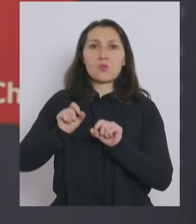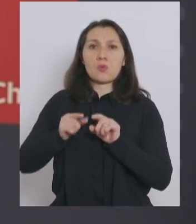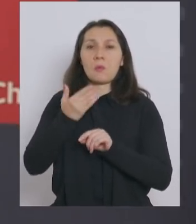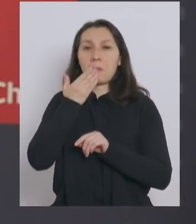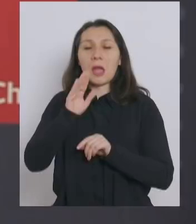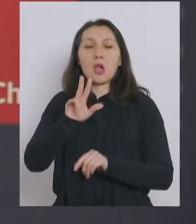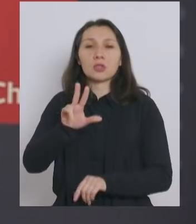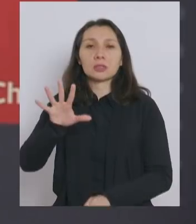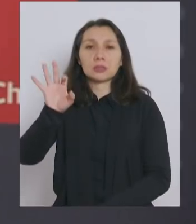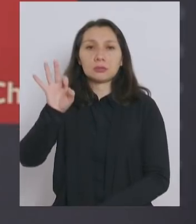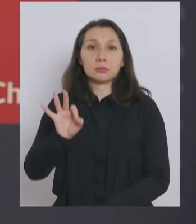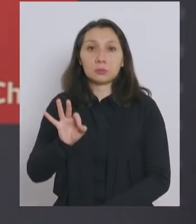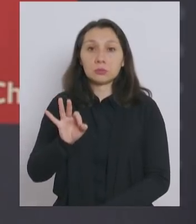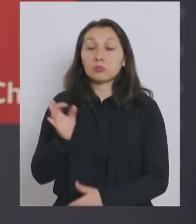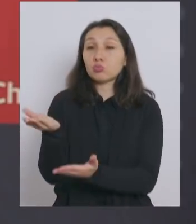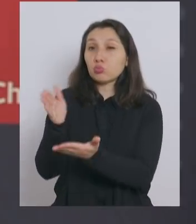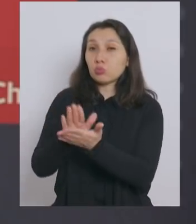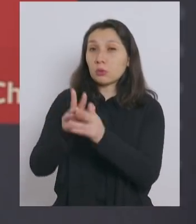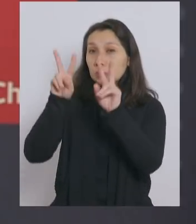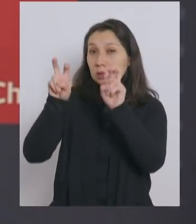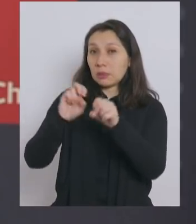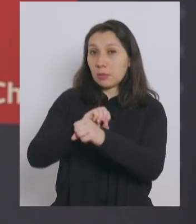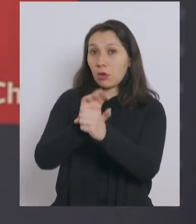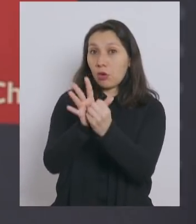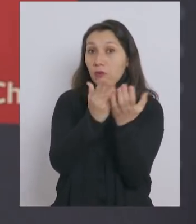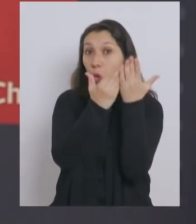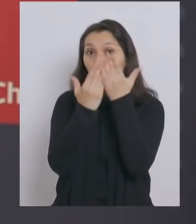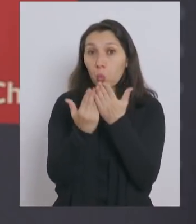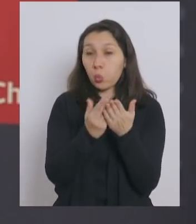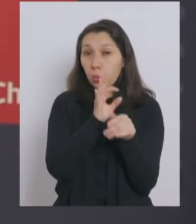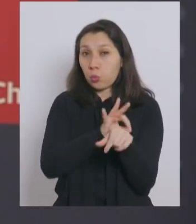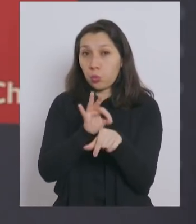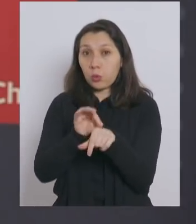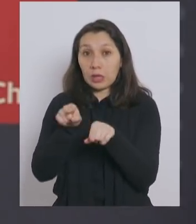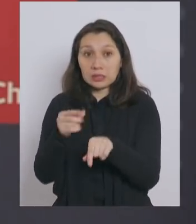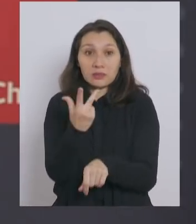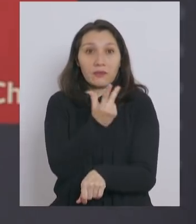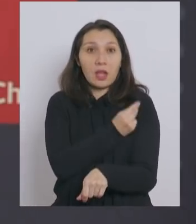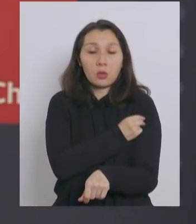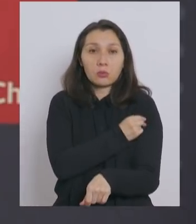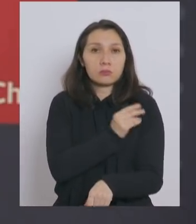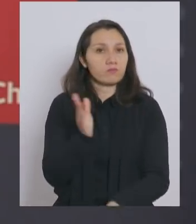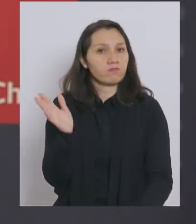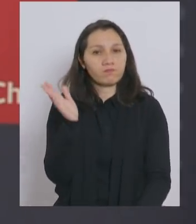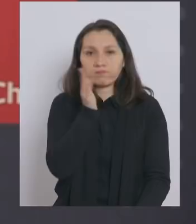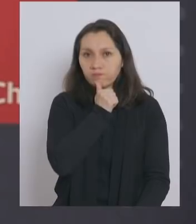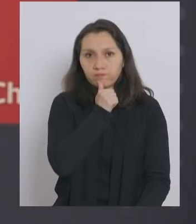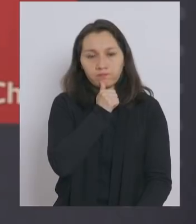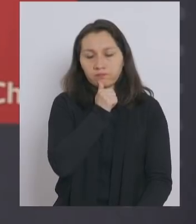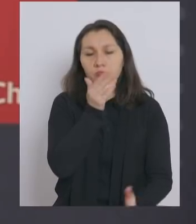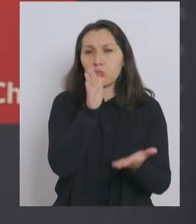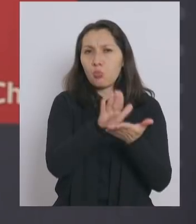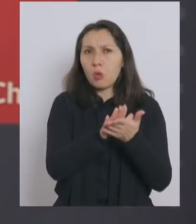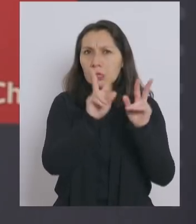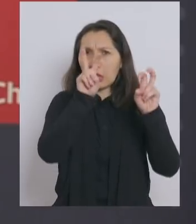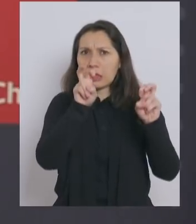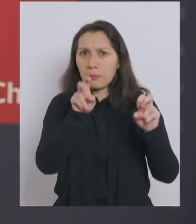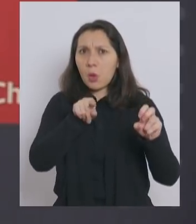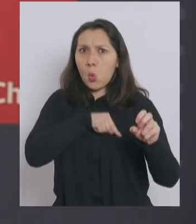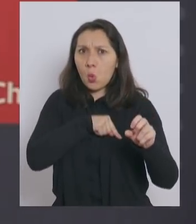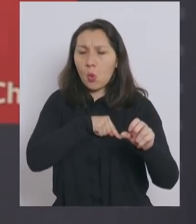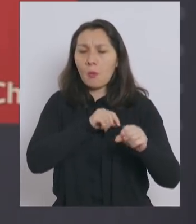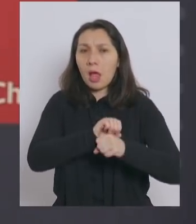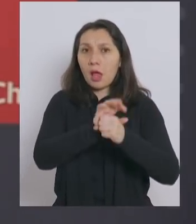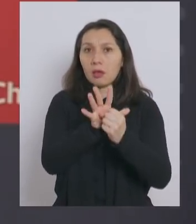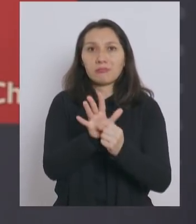85%. Muertes por COVID-19, en los estudios clínicos con esta vacuna de Janssen no existieron muertes asociadas a COVID-19, lo